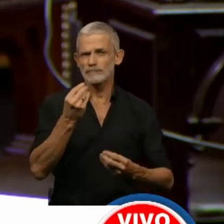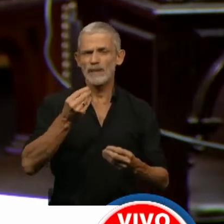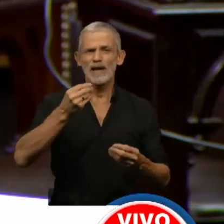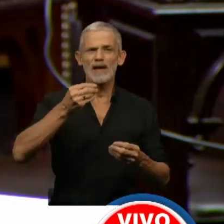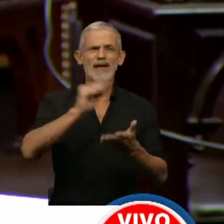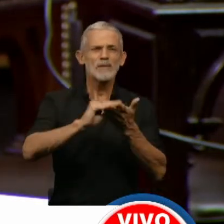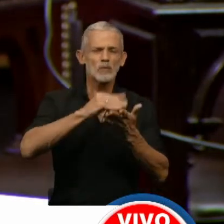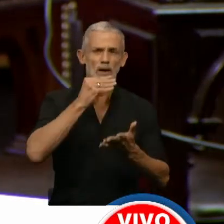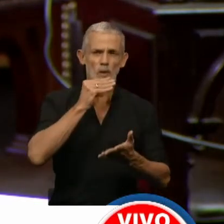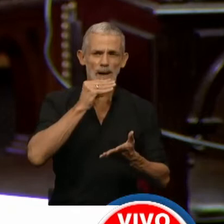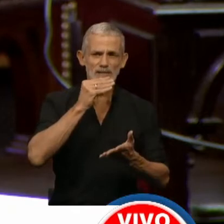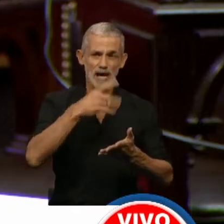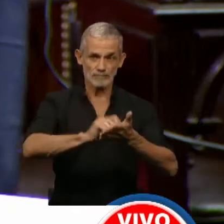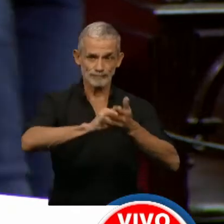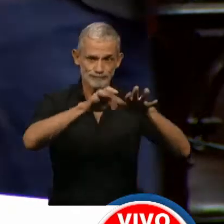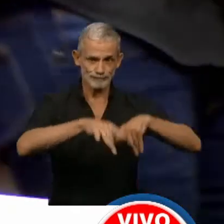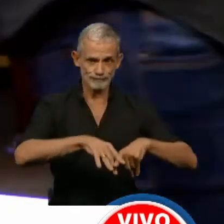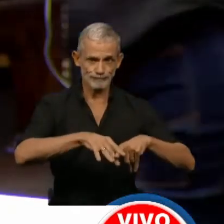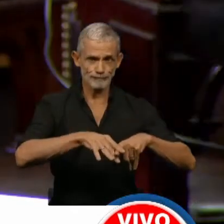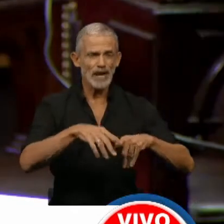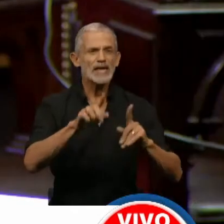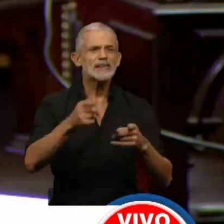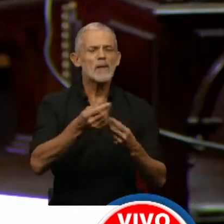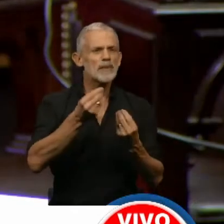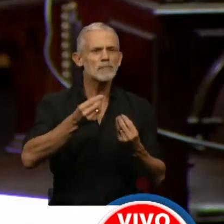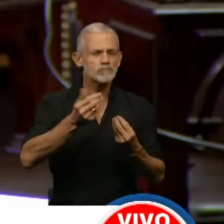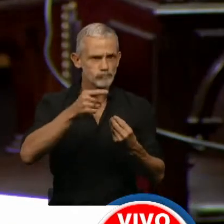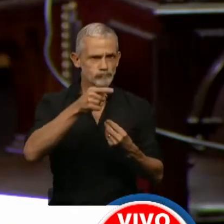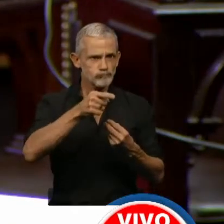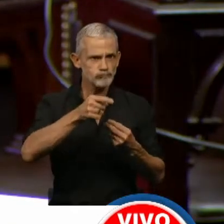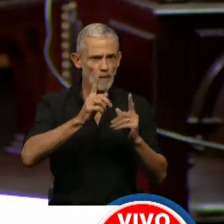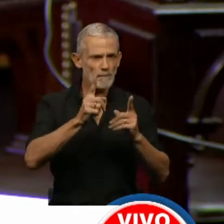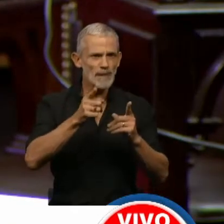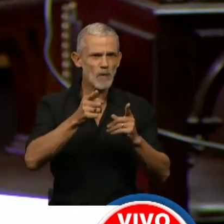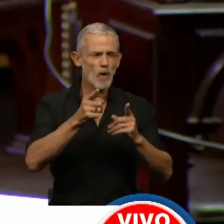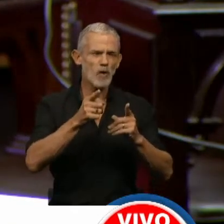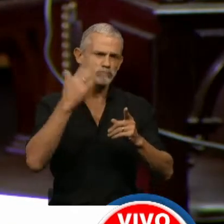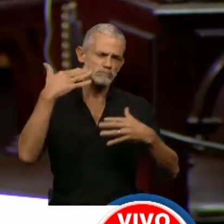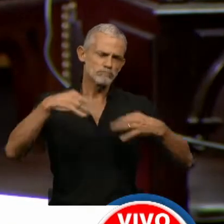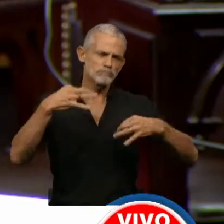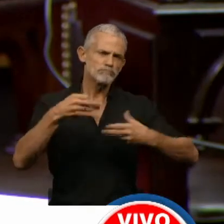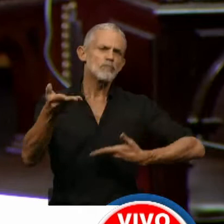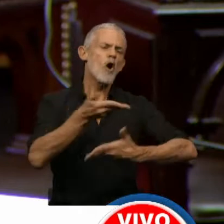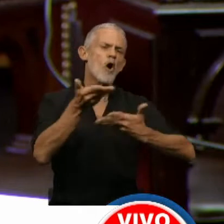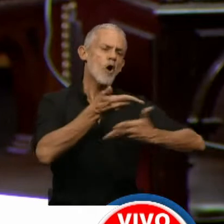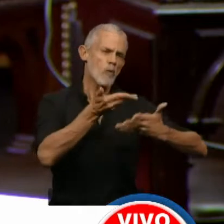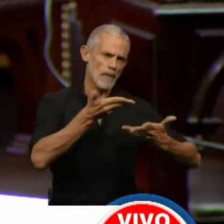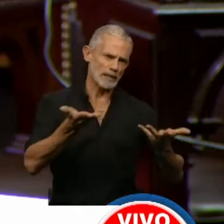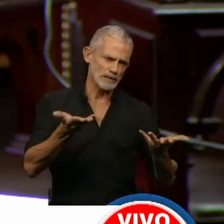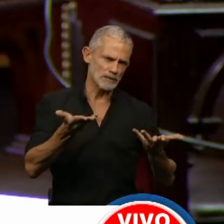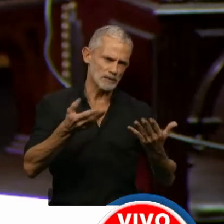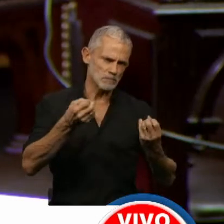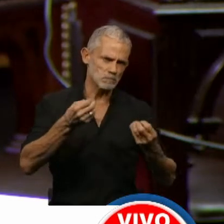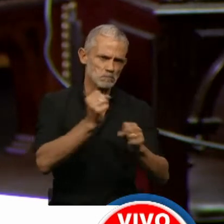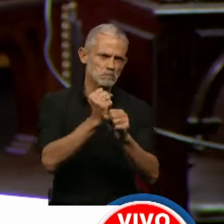diputado Massa no solamente escribió, sino que realmente tuve la oportunidad, y por su generosidad, de compartir realmente